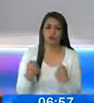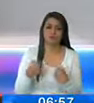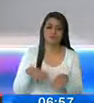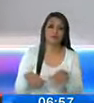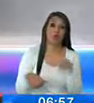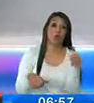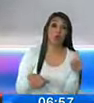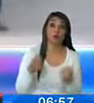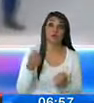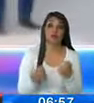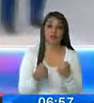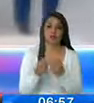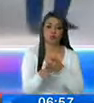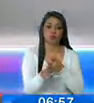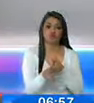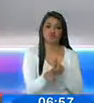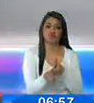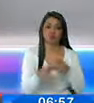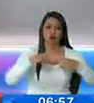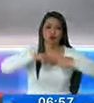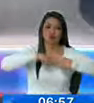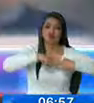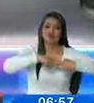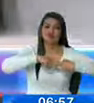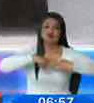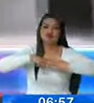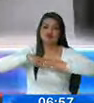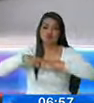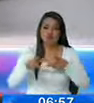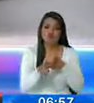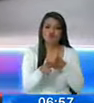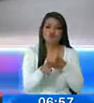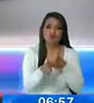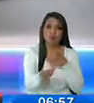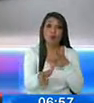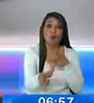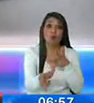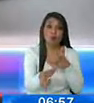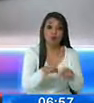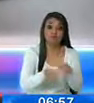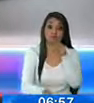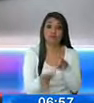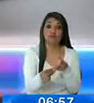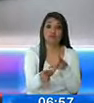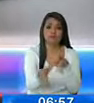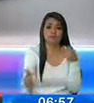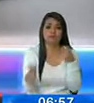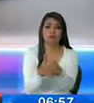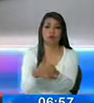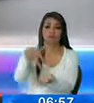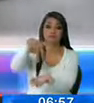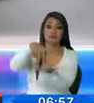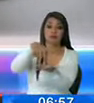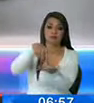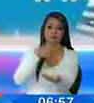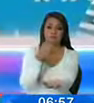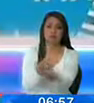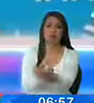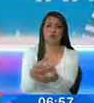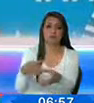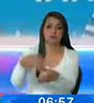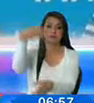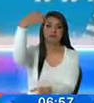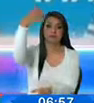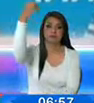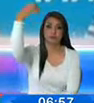otro vehículo que se desprendió de la soga y provocó el atropellamiento y posterior impacto contra un poste de alumbrado eléctrico. Eso